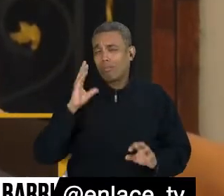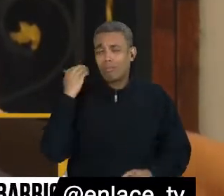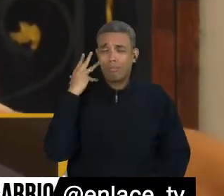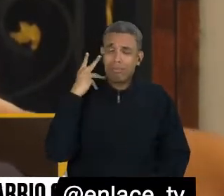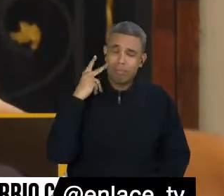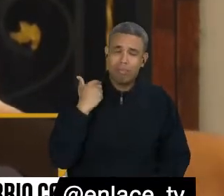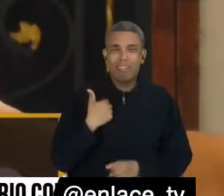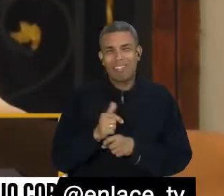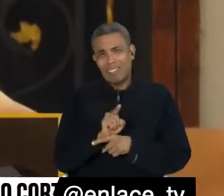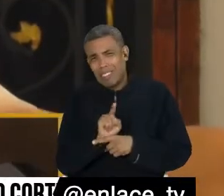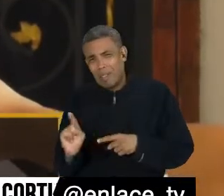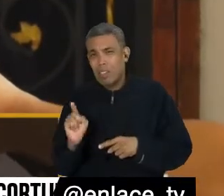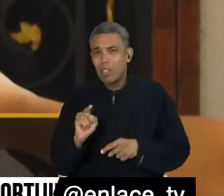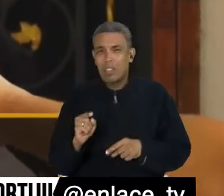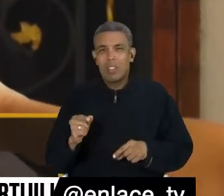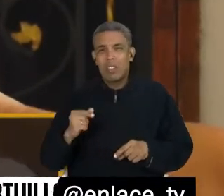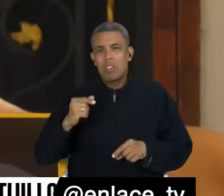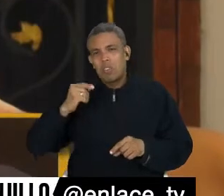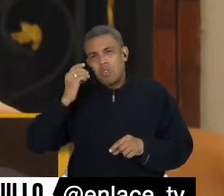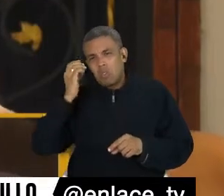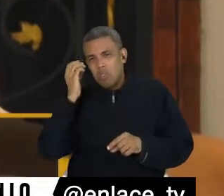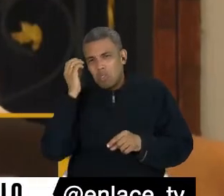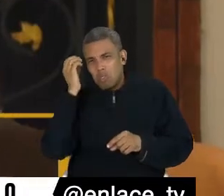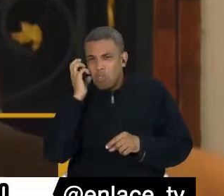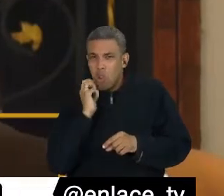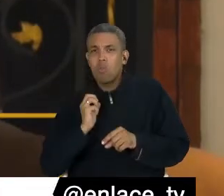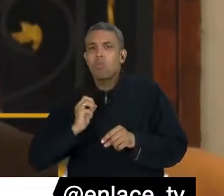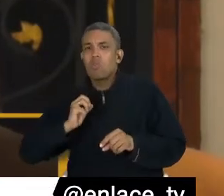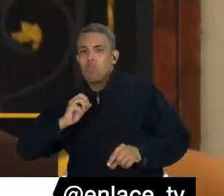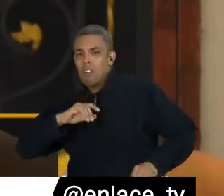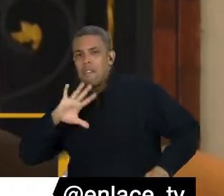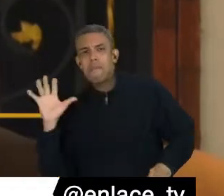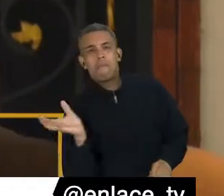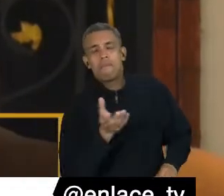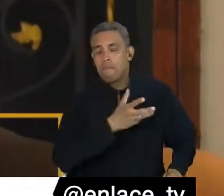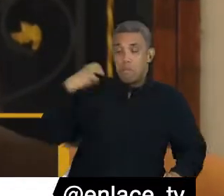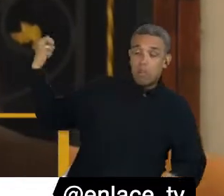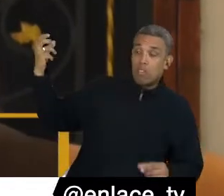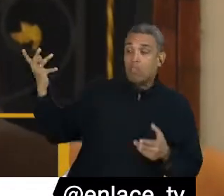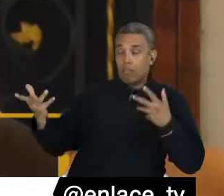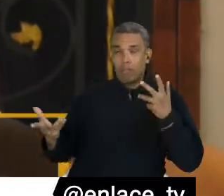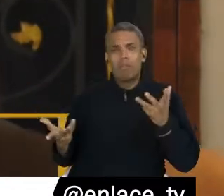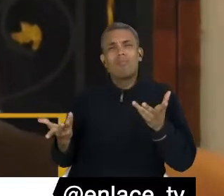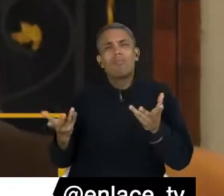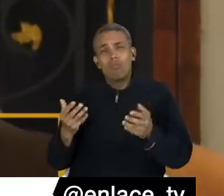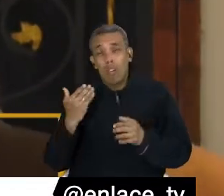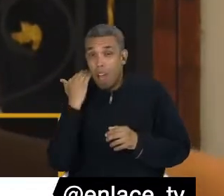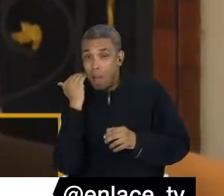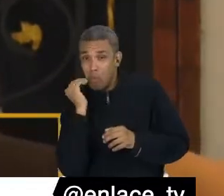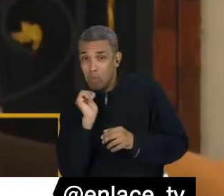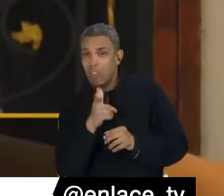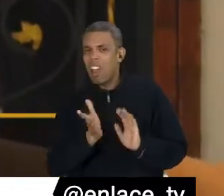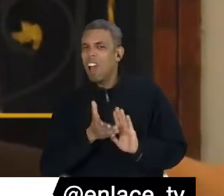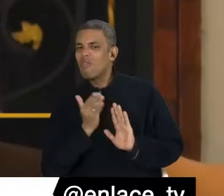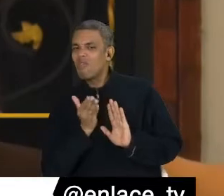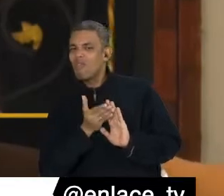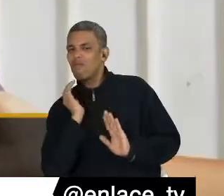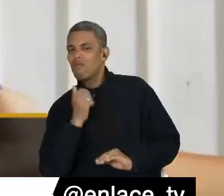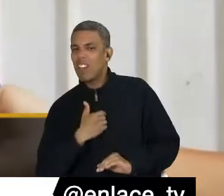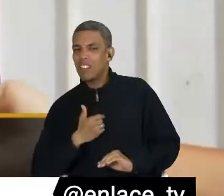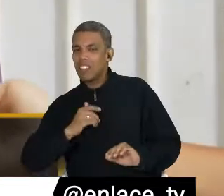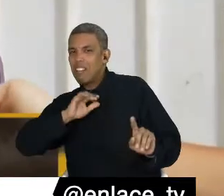tenido el raponazo, hemos tenido atraco en plena vía pública, asaltan más que todo a las mujeres, la cogen en estado de